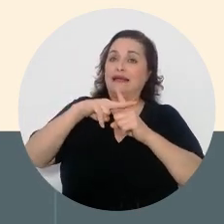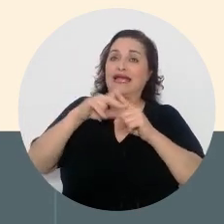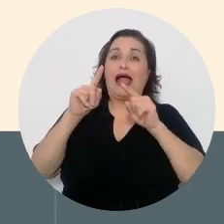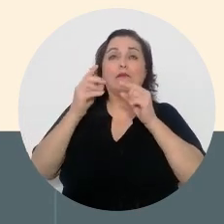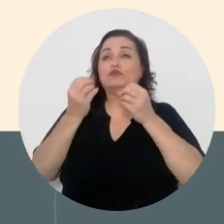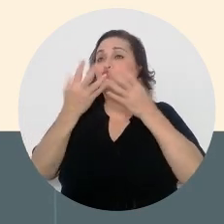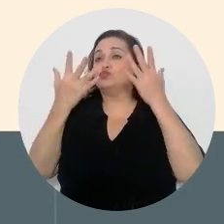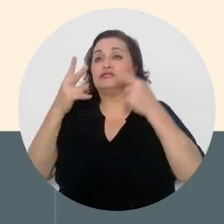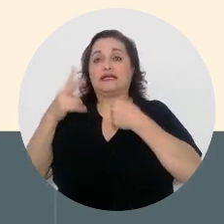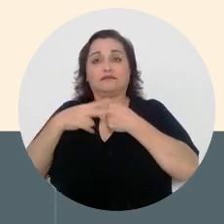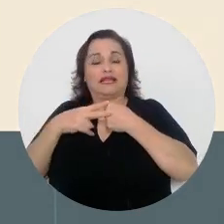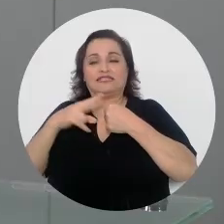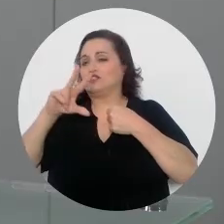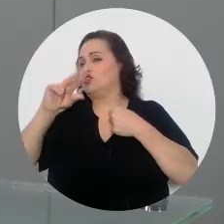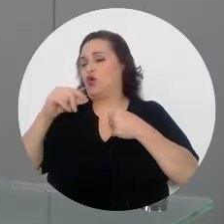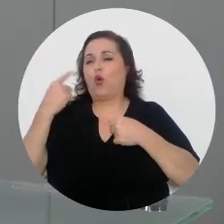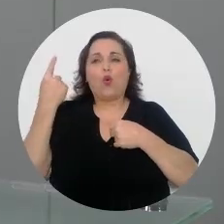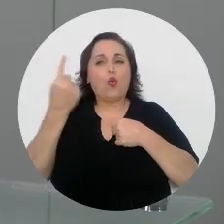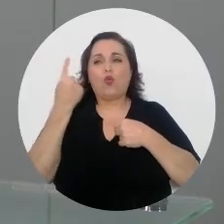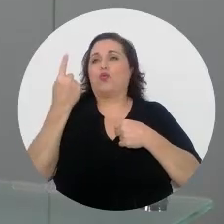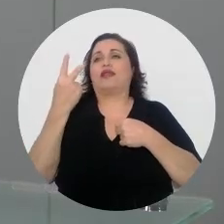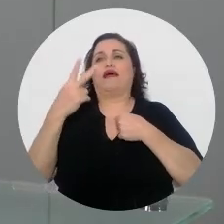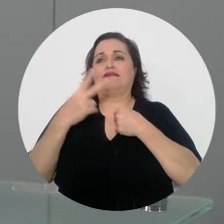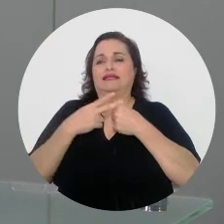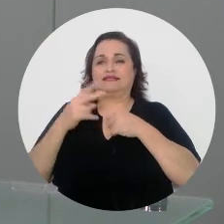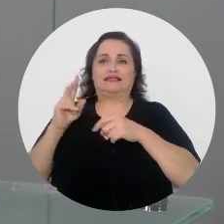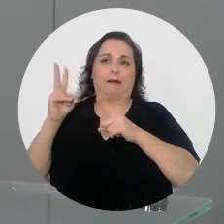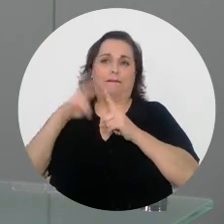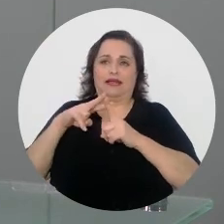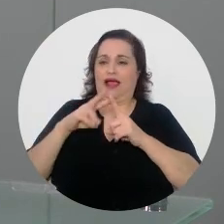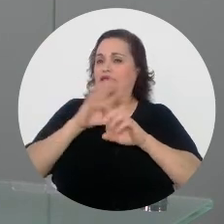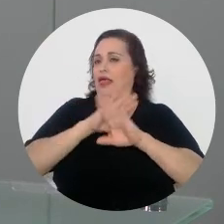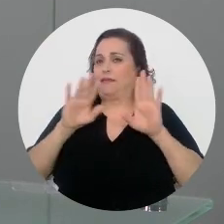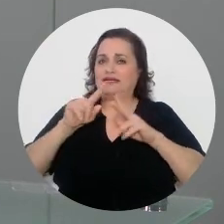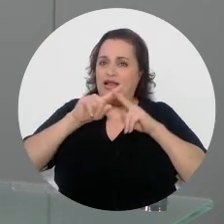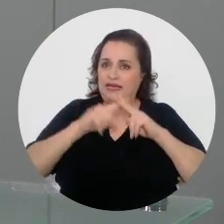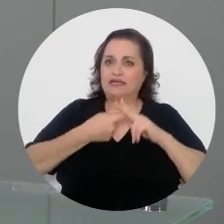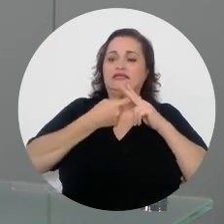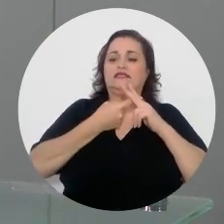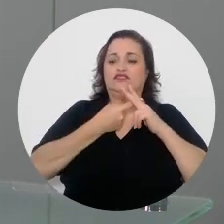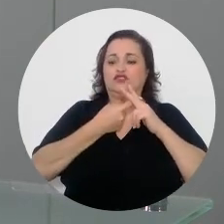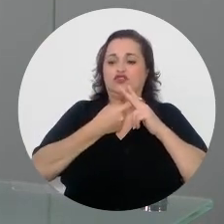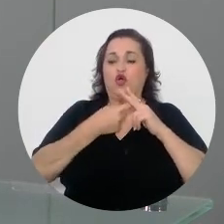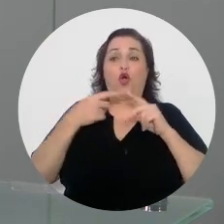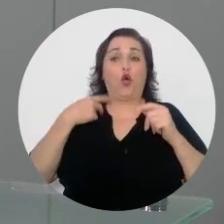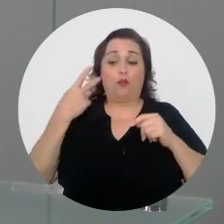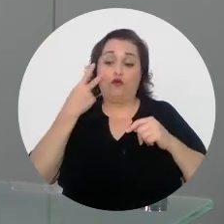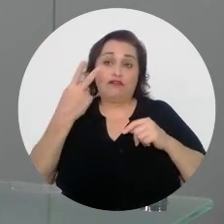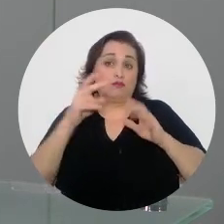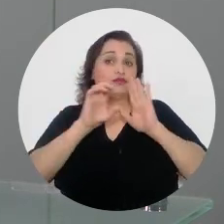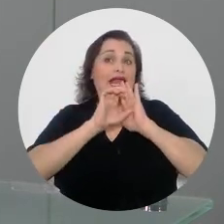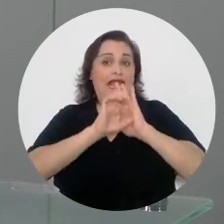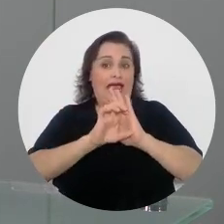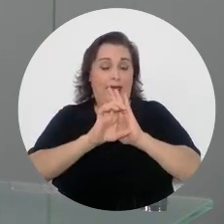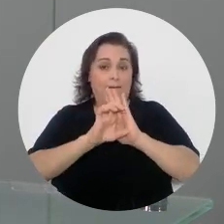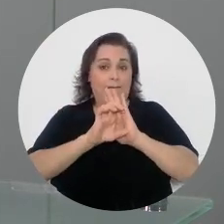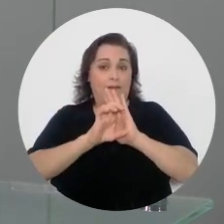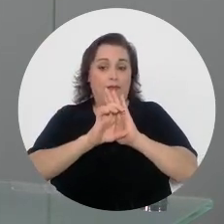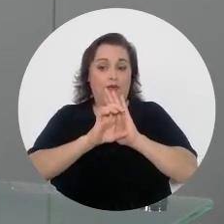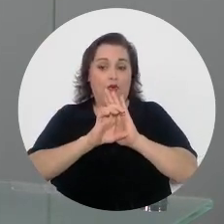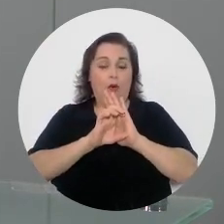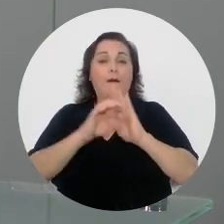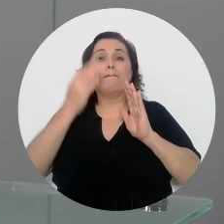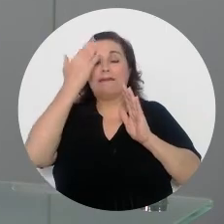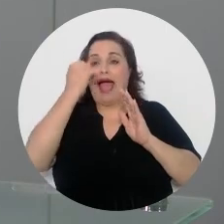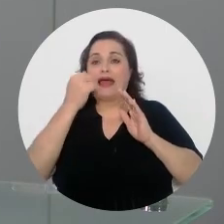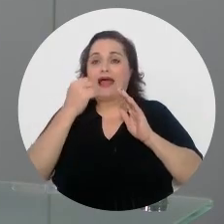que tenemos que aplicarlo varias veces, pero no. Únicamente se viene a aplicar al inicio, como vimos en